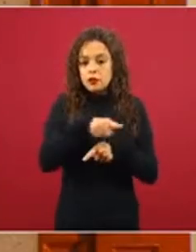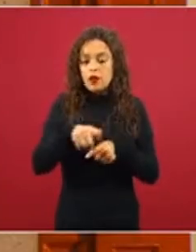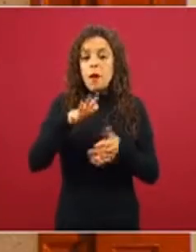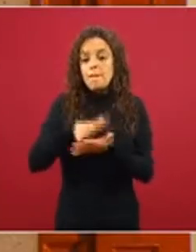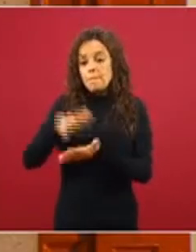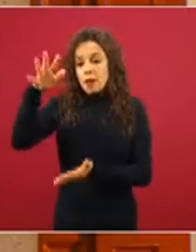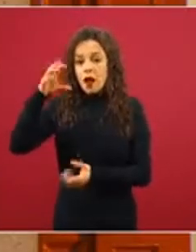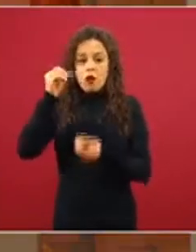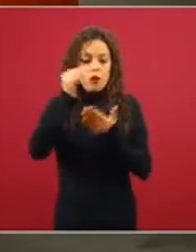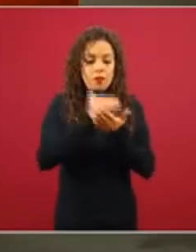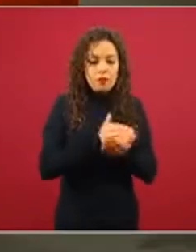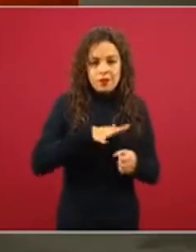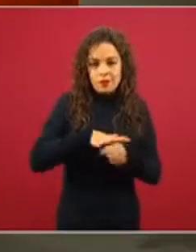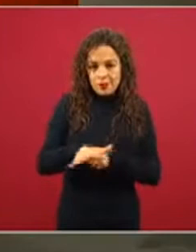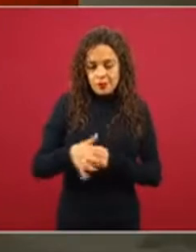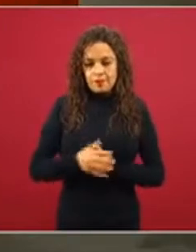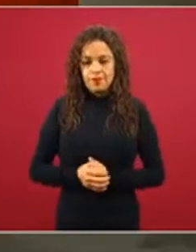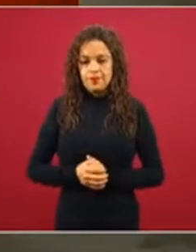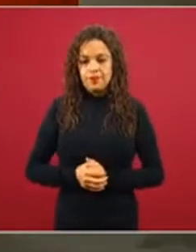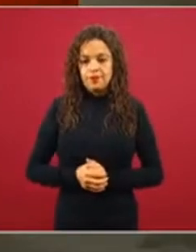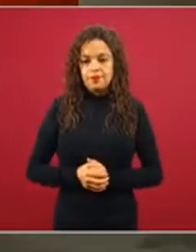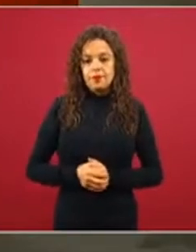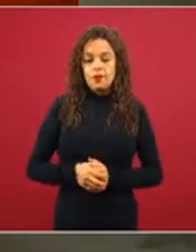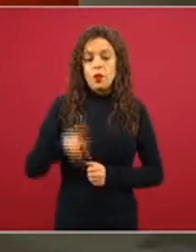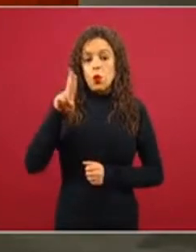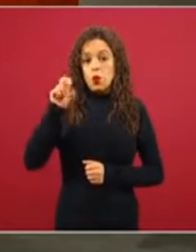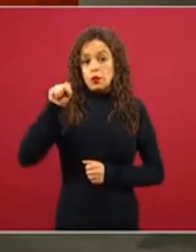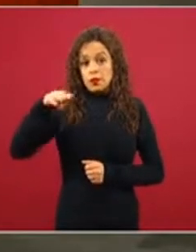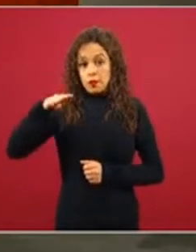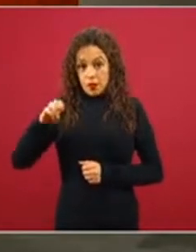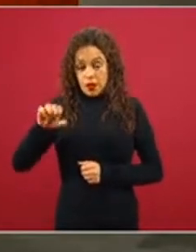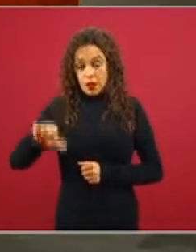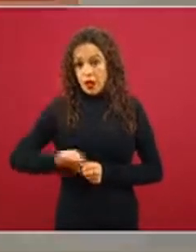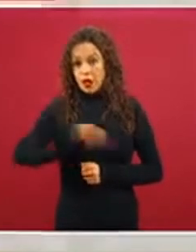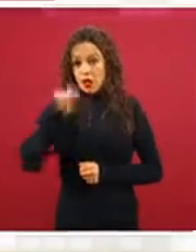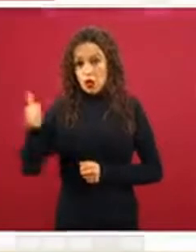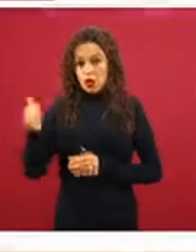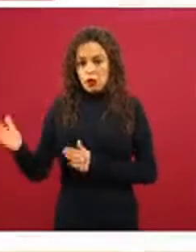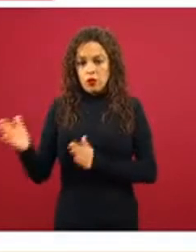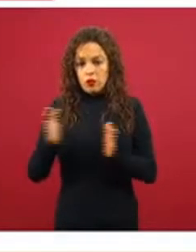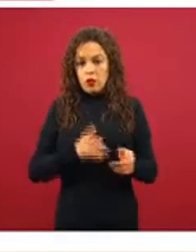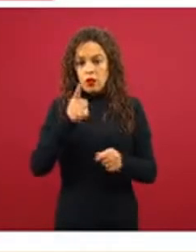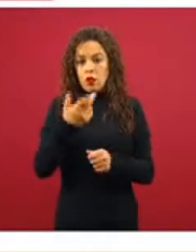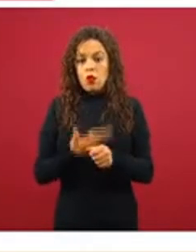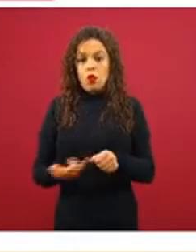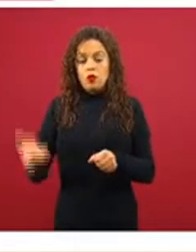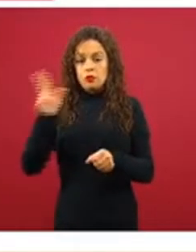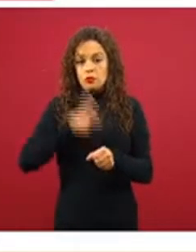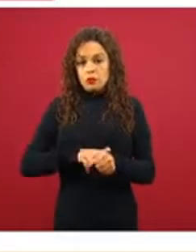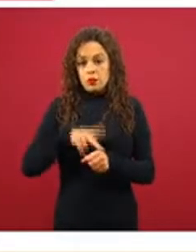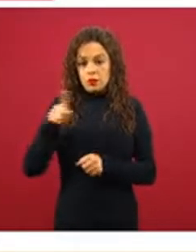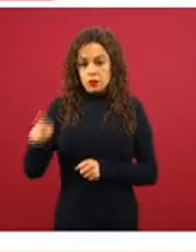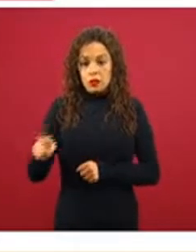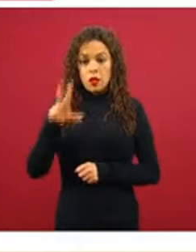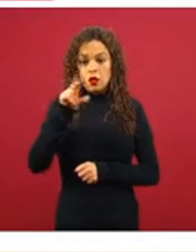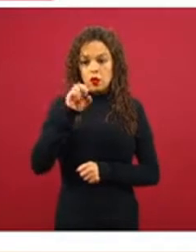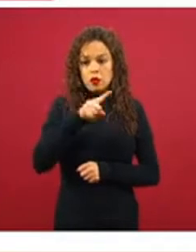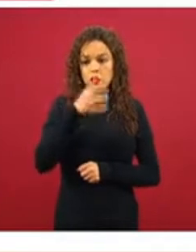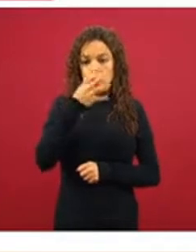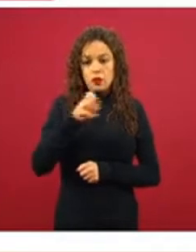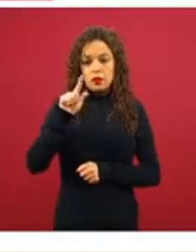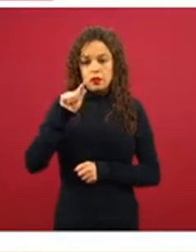USMER, es decir, todas las demás unidades hospitalarias que no son estas 475 unidades